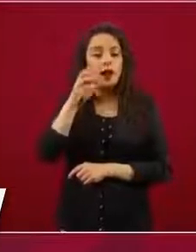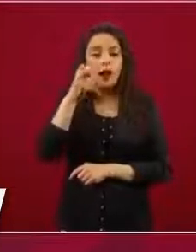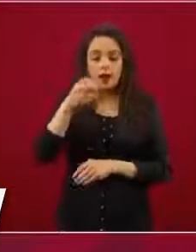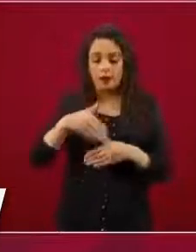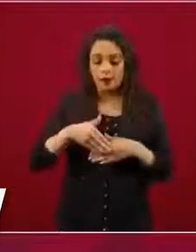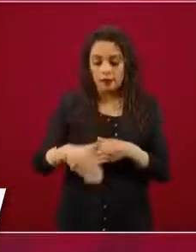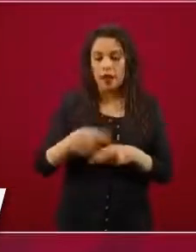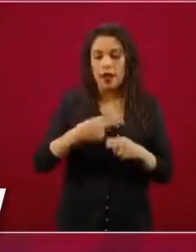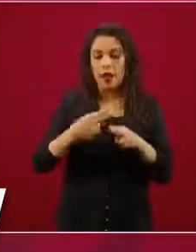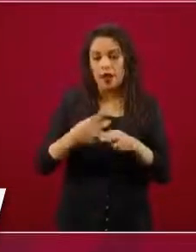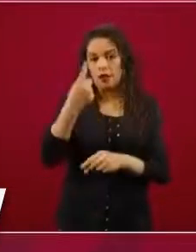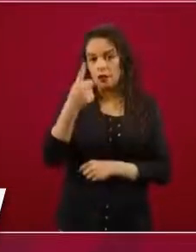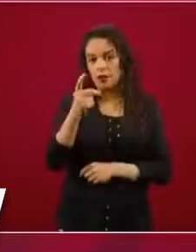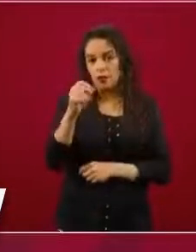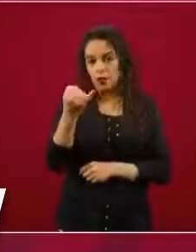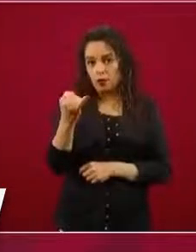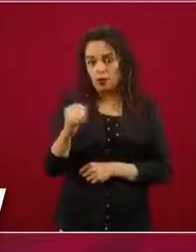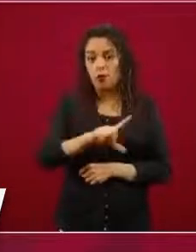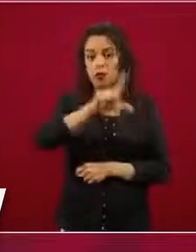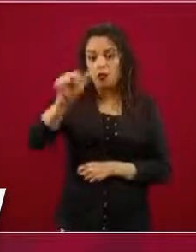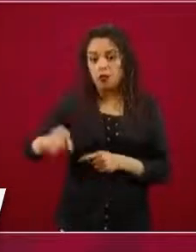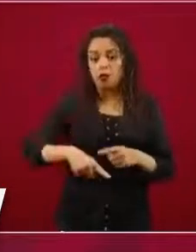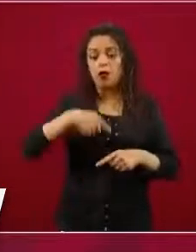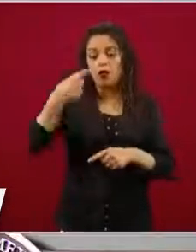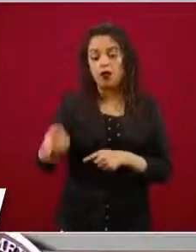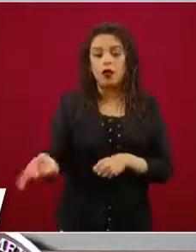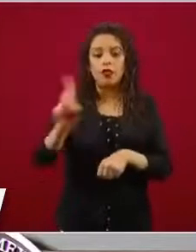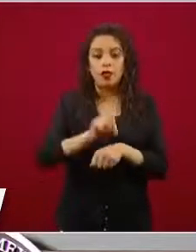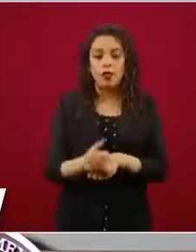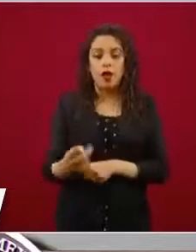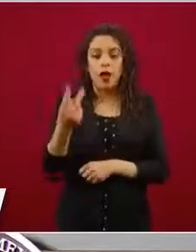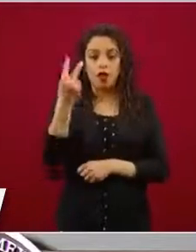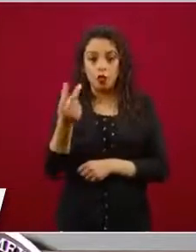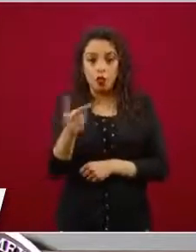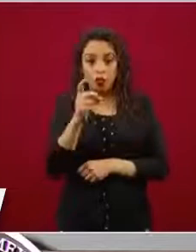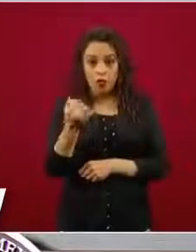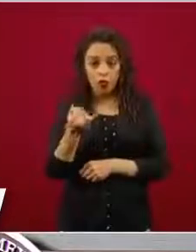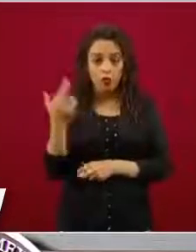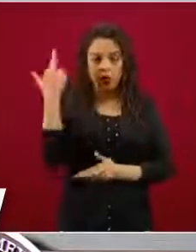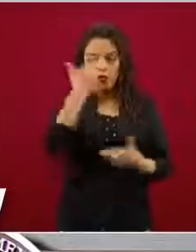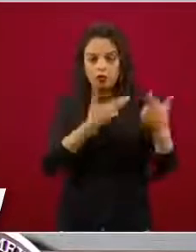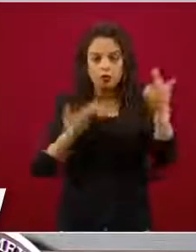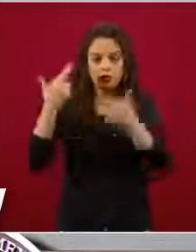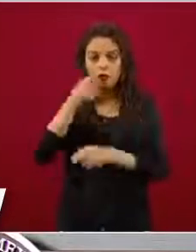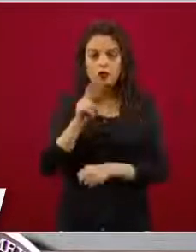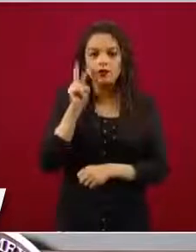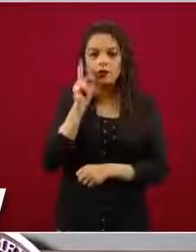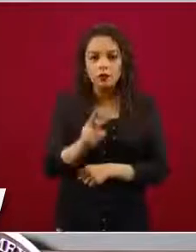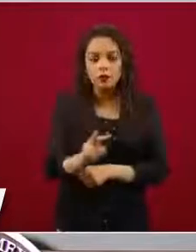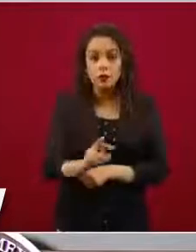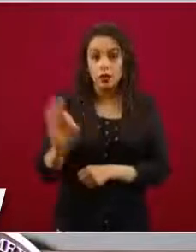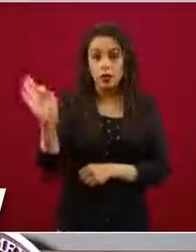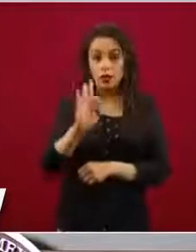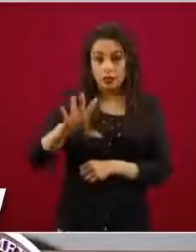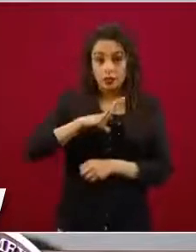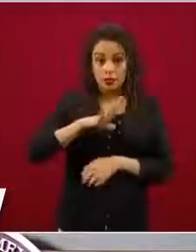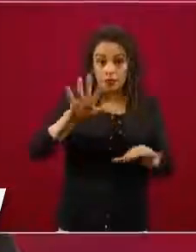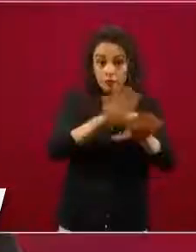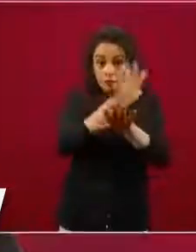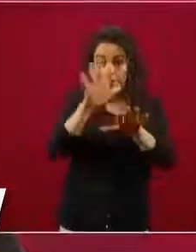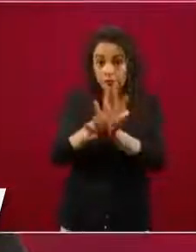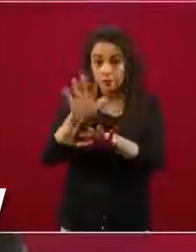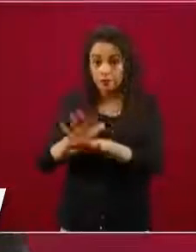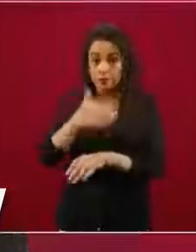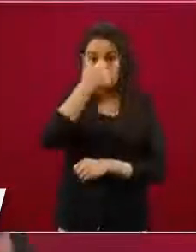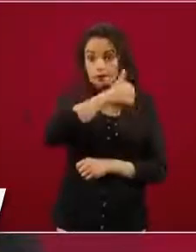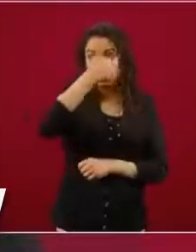ese día y el día 2 se hará la evaluación, los cambios que se den en el nivel de riesgo de cada entidad